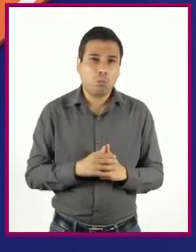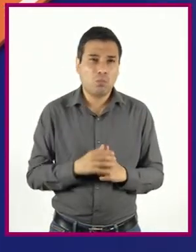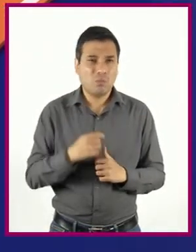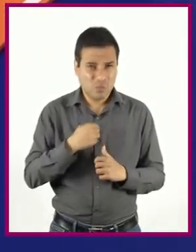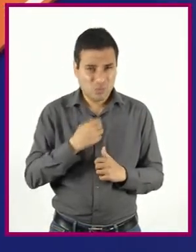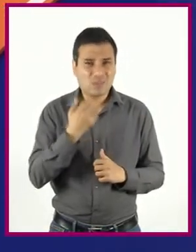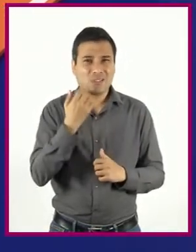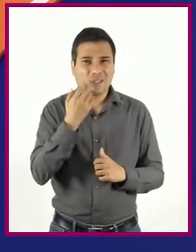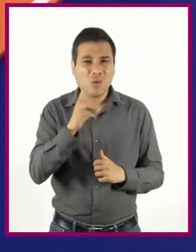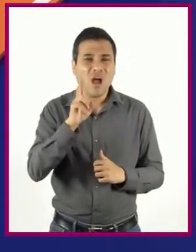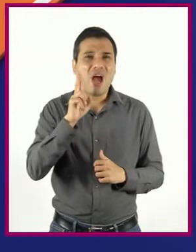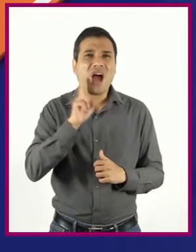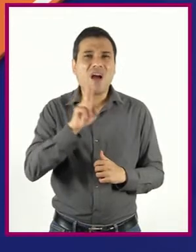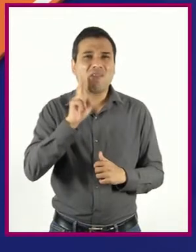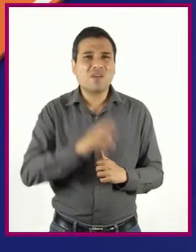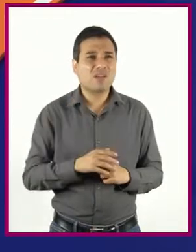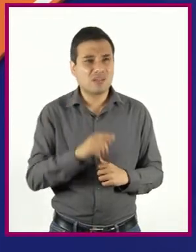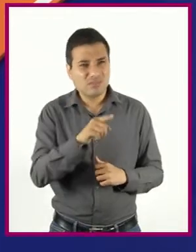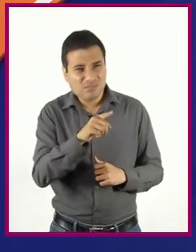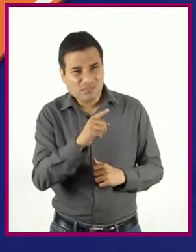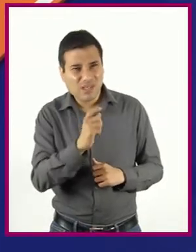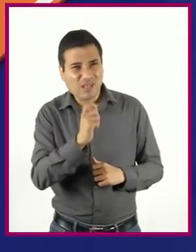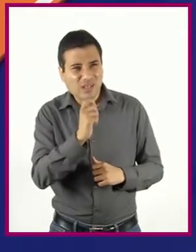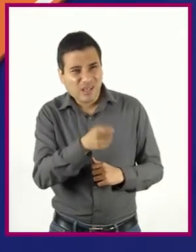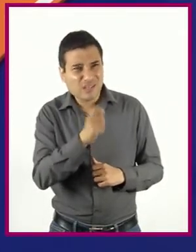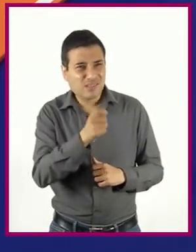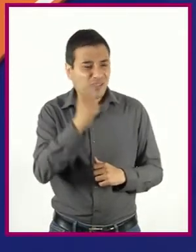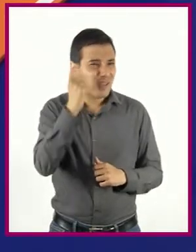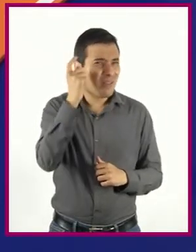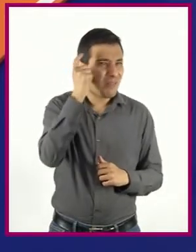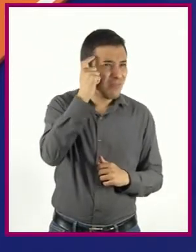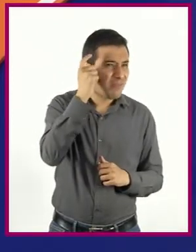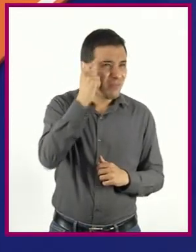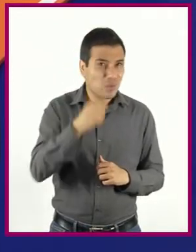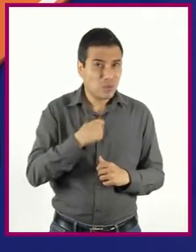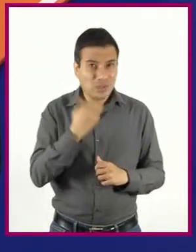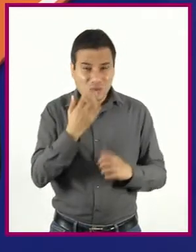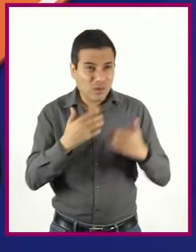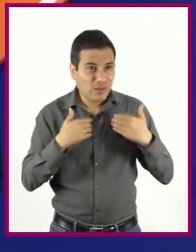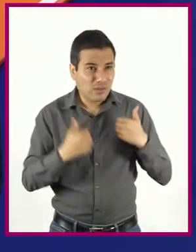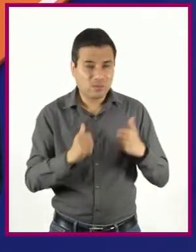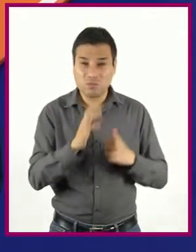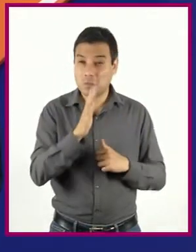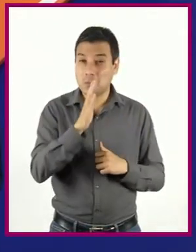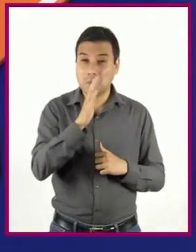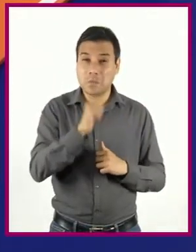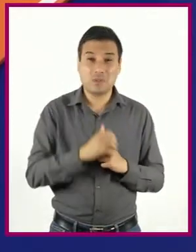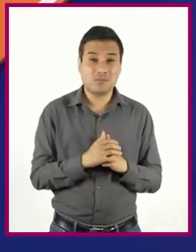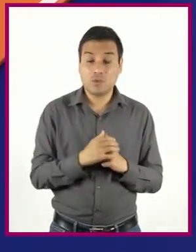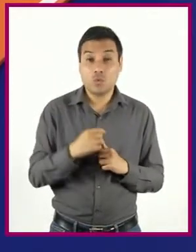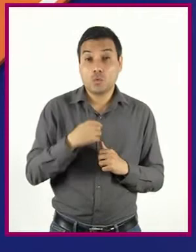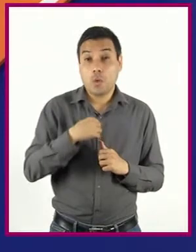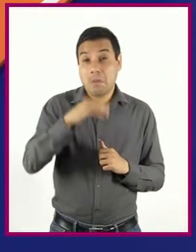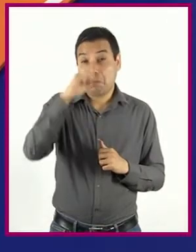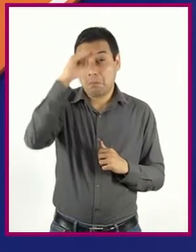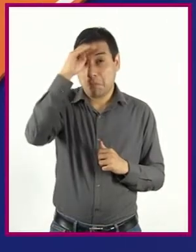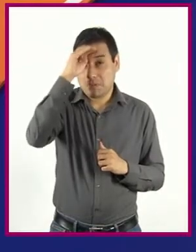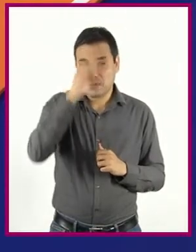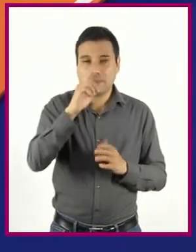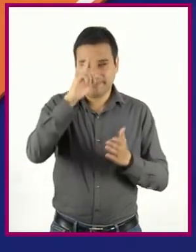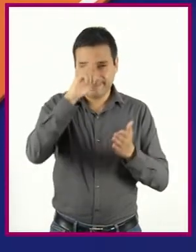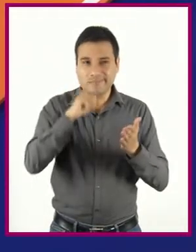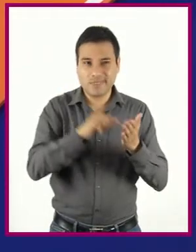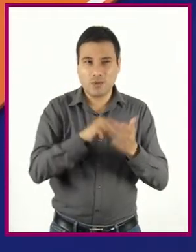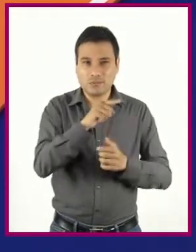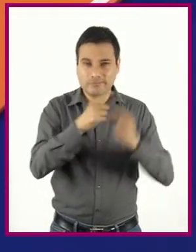entender desde una perspectiva psicológica, pero no resultó. Pensé que sería una cuestión bioquímica,